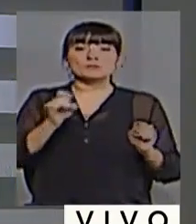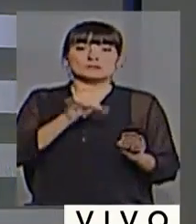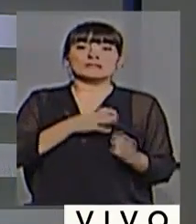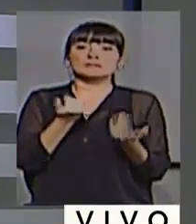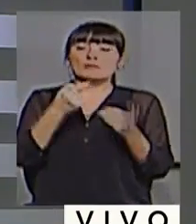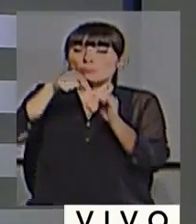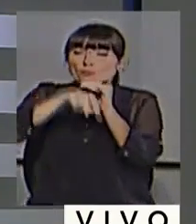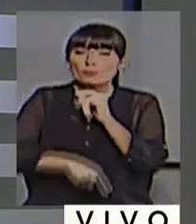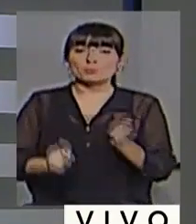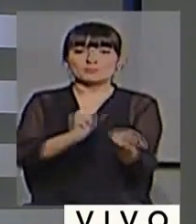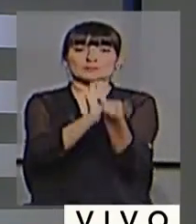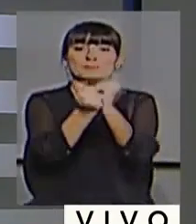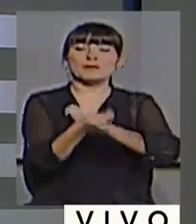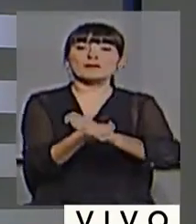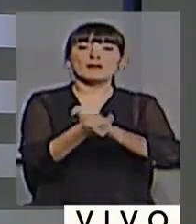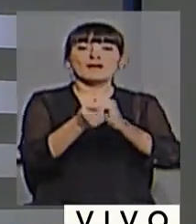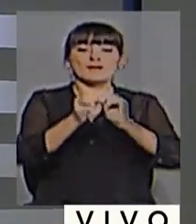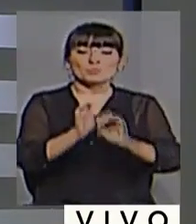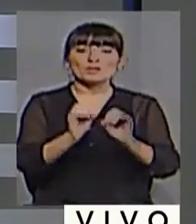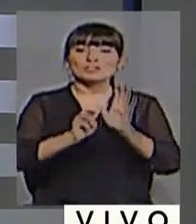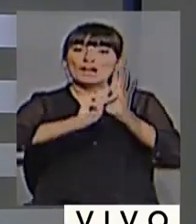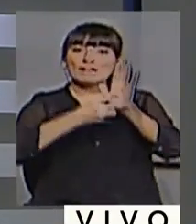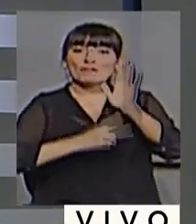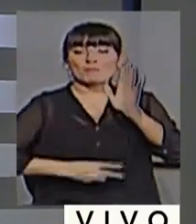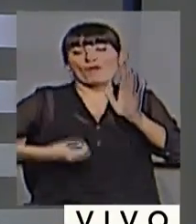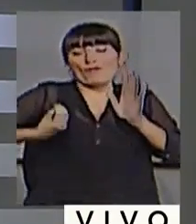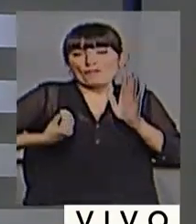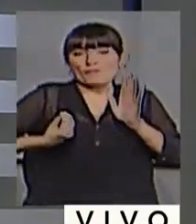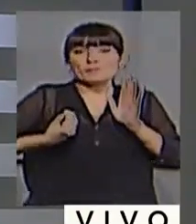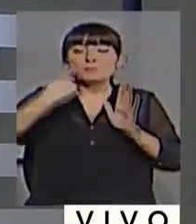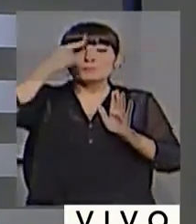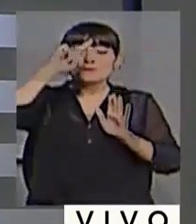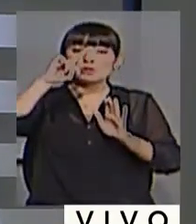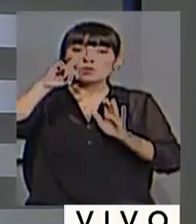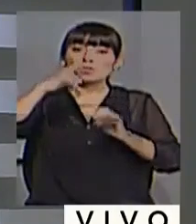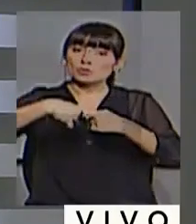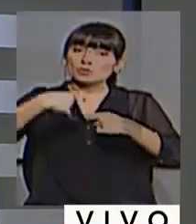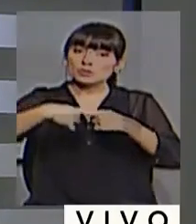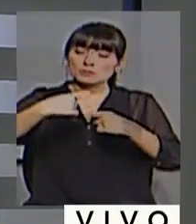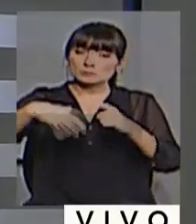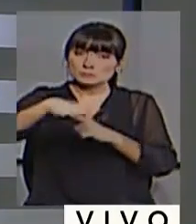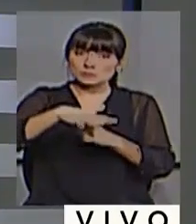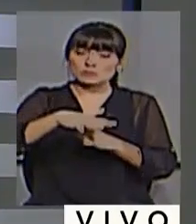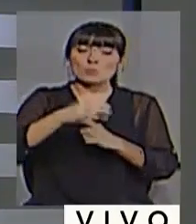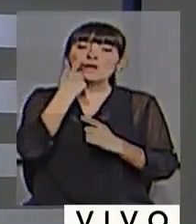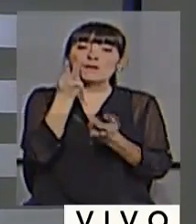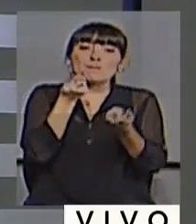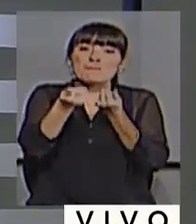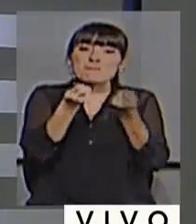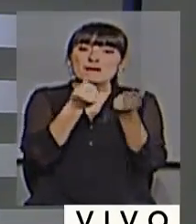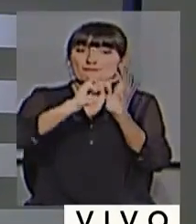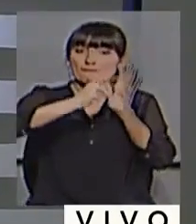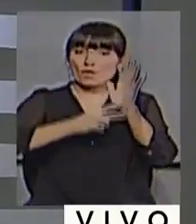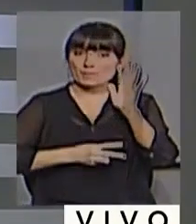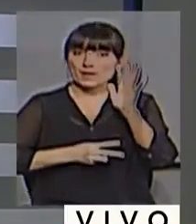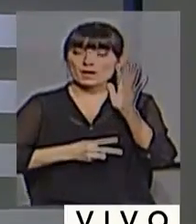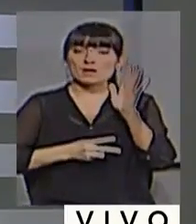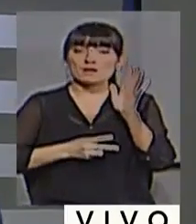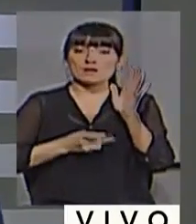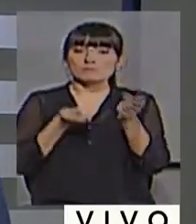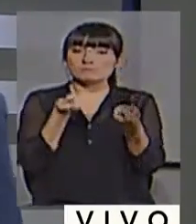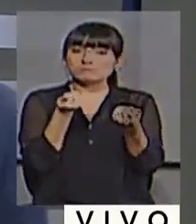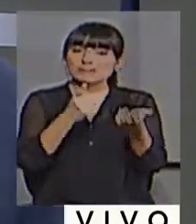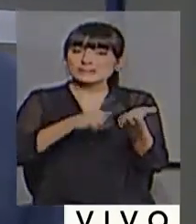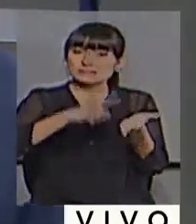la reforma de la educación era que no. Pero tengo un caso concreto, la reforma tributaria. La reforma tributaria es